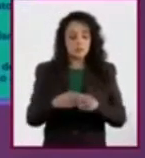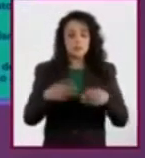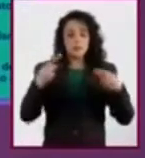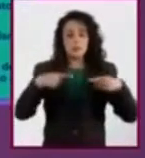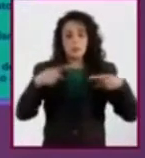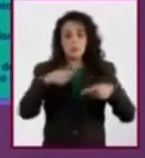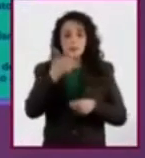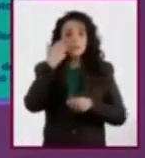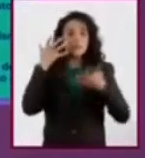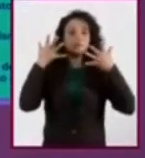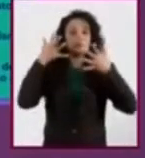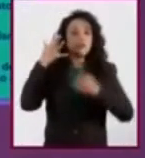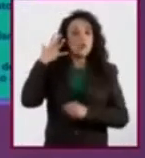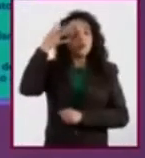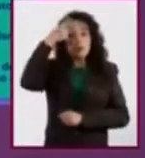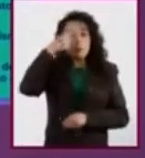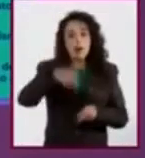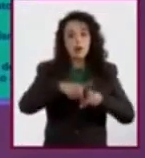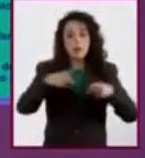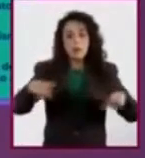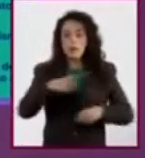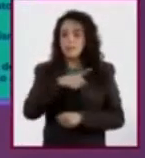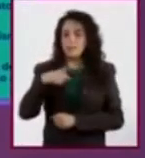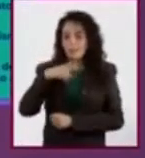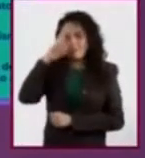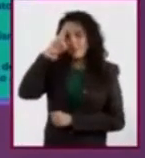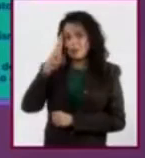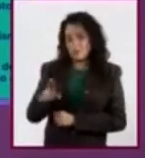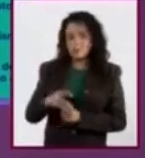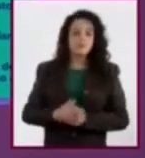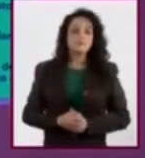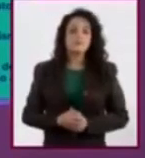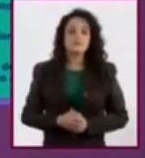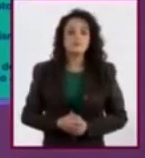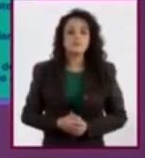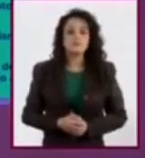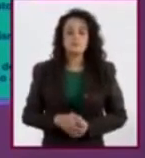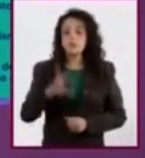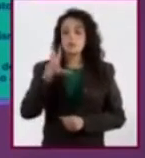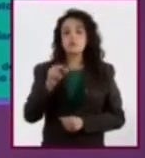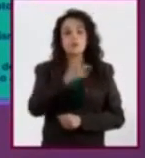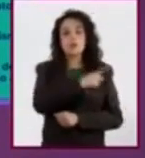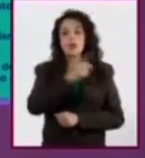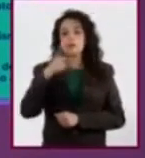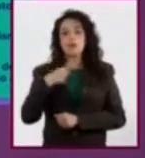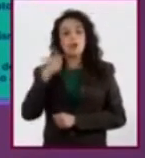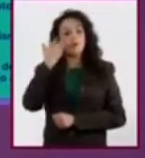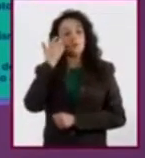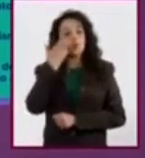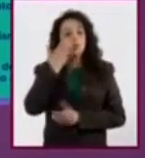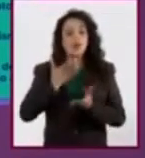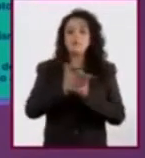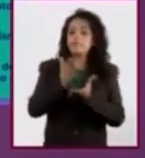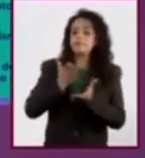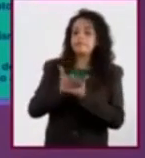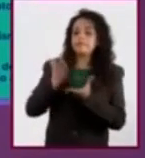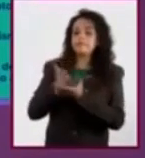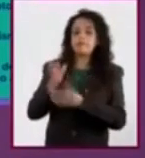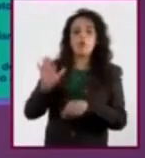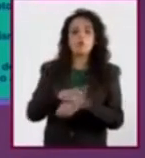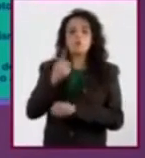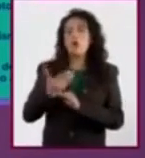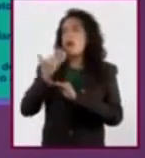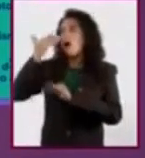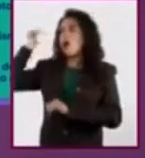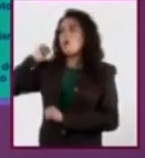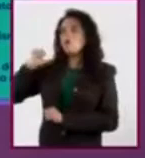la familia en cuanto a su desarrollo personal, sin basarse en los estereotipos y roles que han predominado. En la